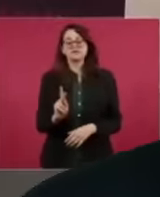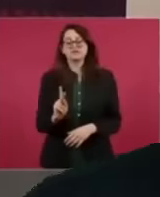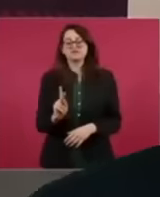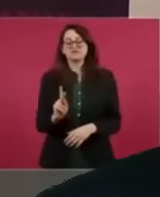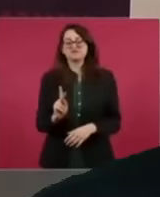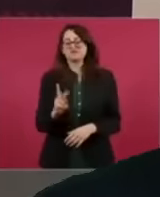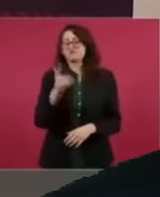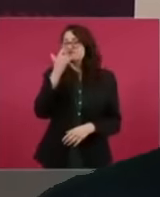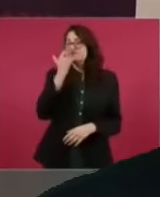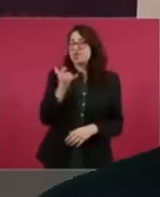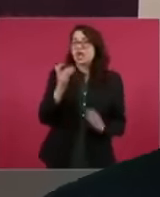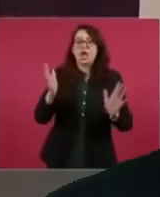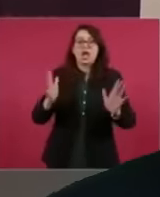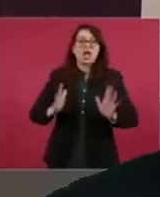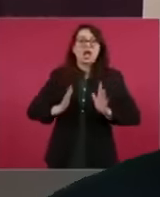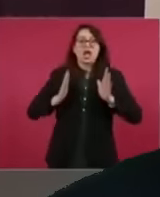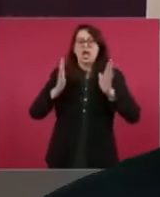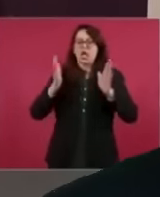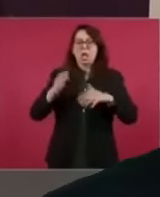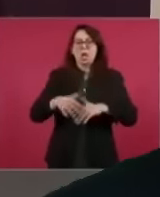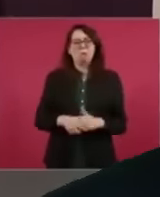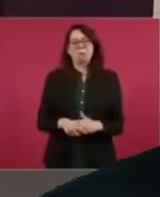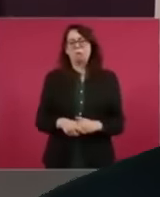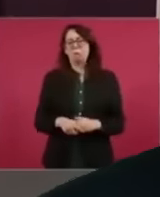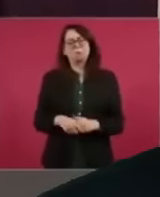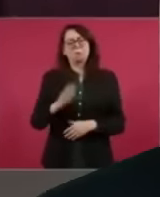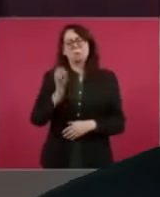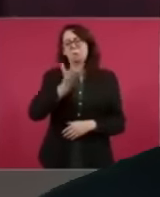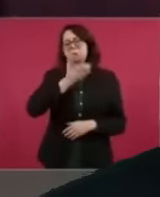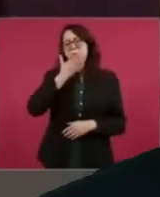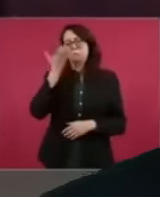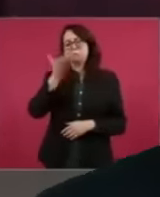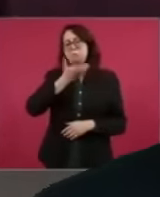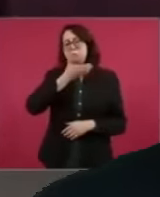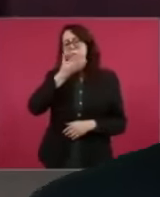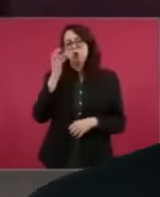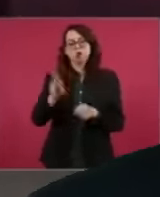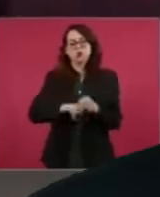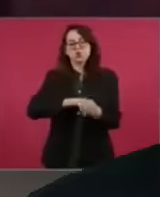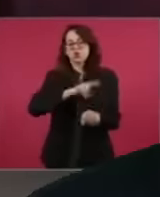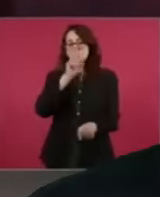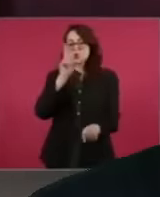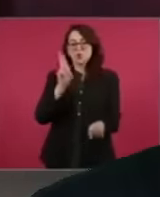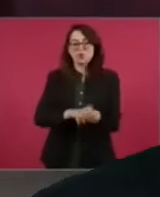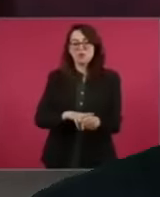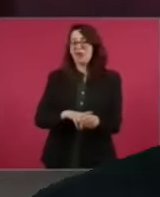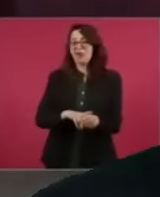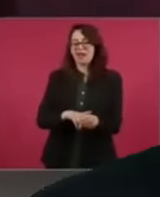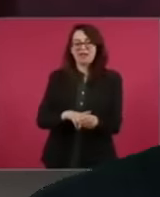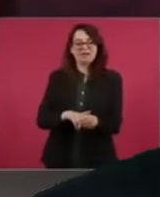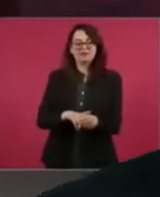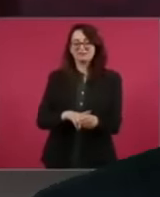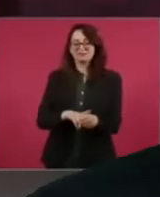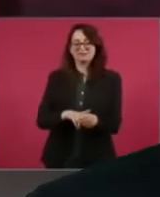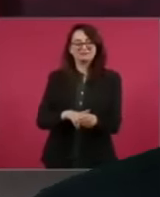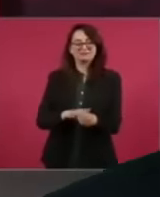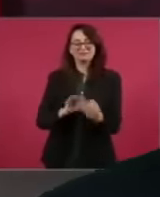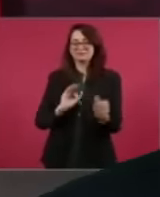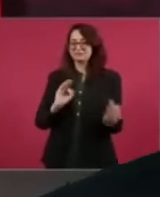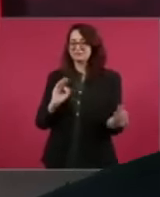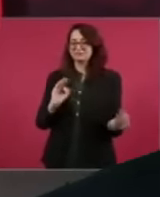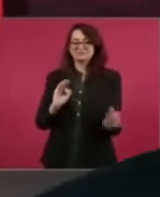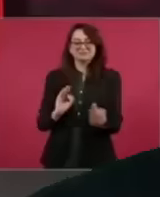país y El dominio absoluto del crimen organizado en gran parte del territorio mexicano el cobro de piso a comercios y cadenas de productividad